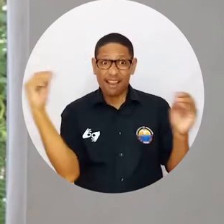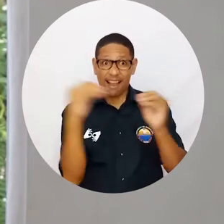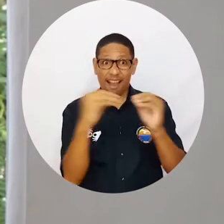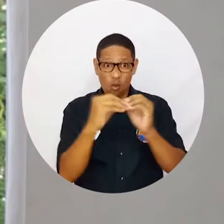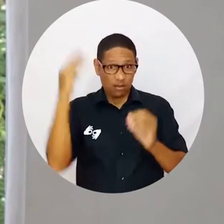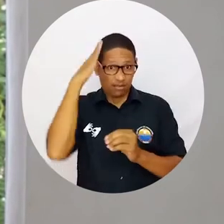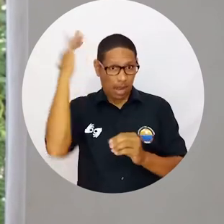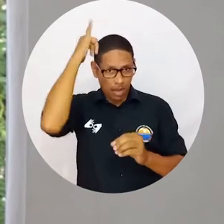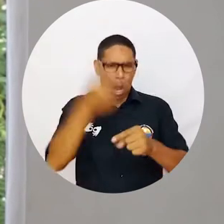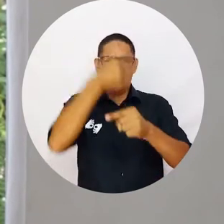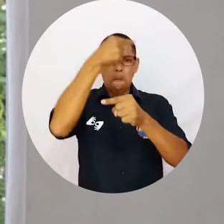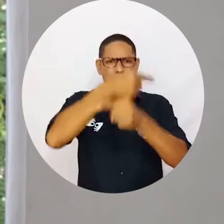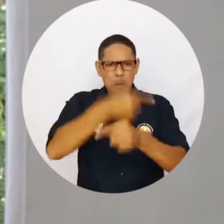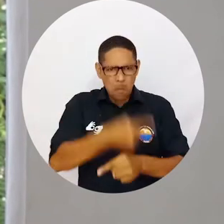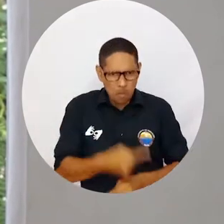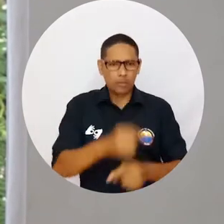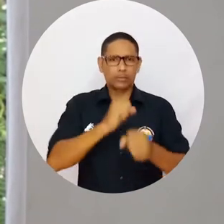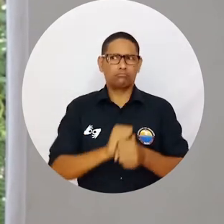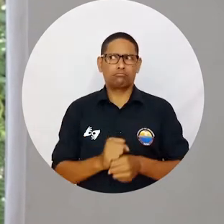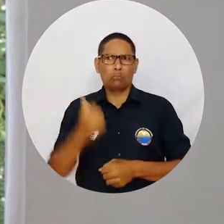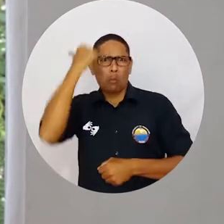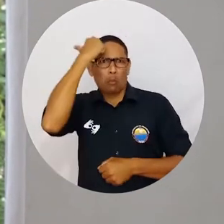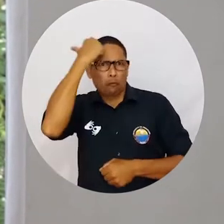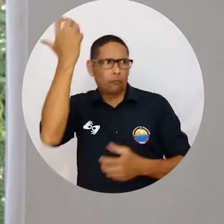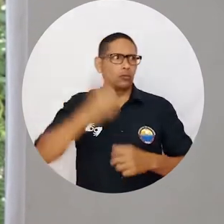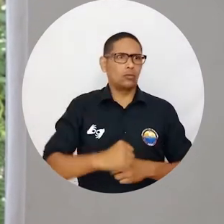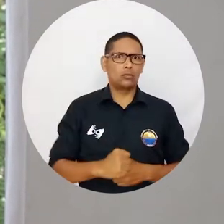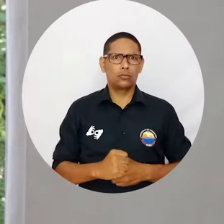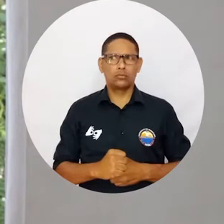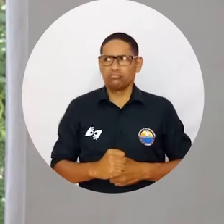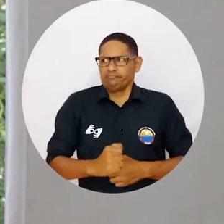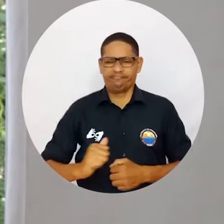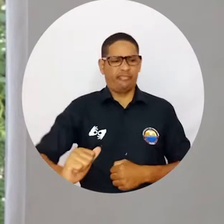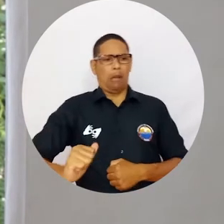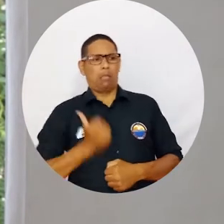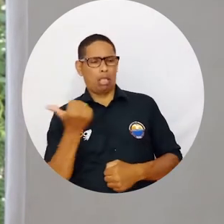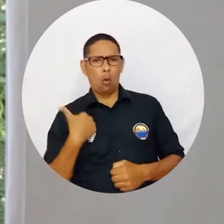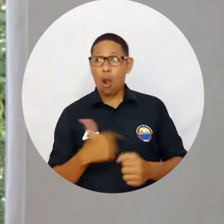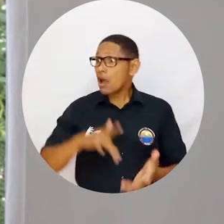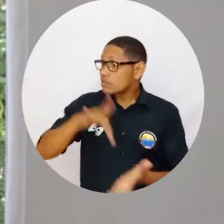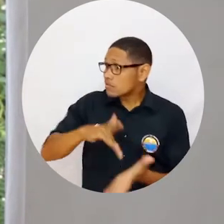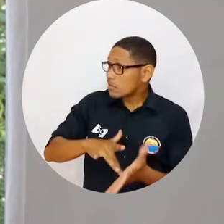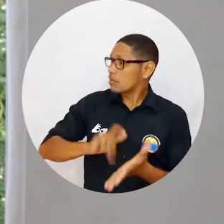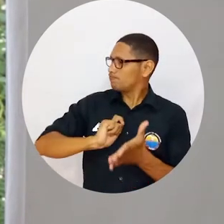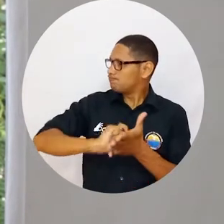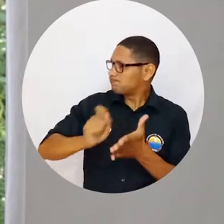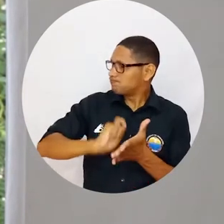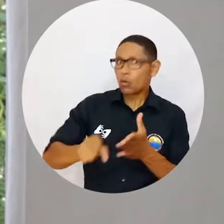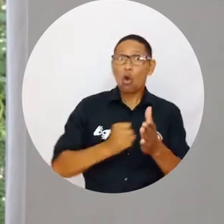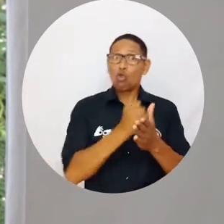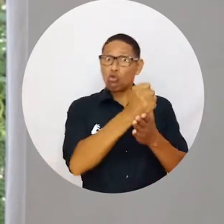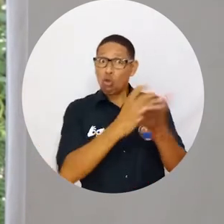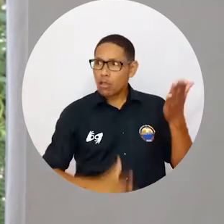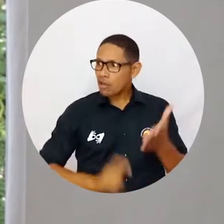académico se lleve a cabalidad. Que ningún docente esté tomando ni asistencias, ni esté tomando